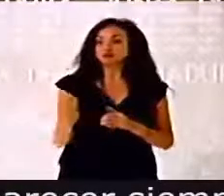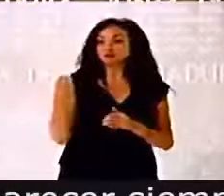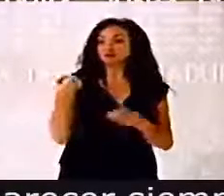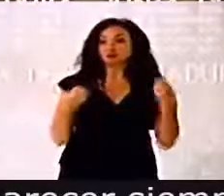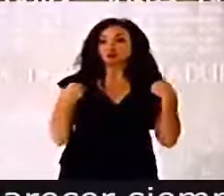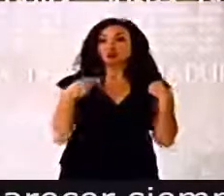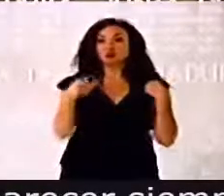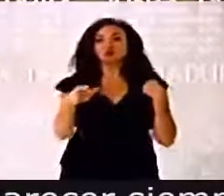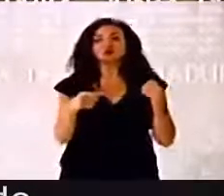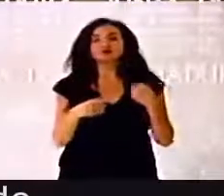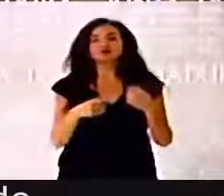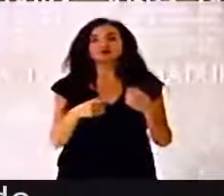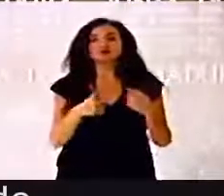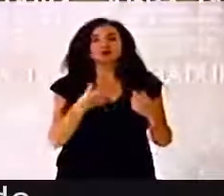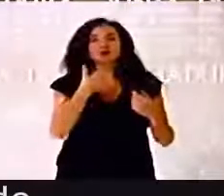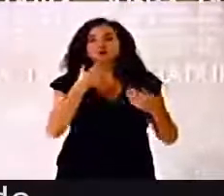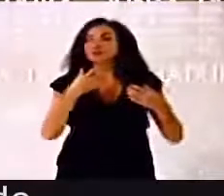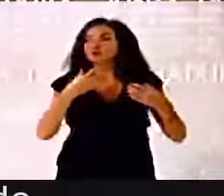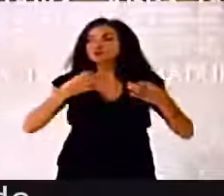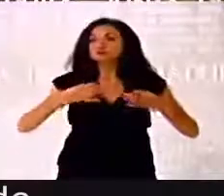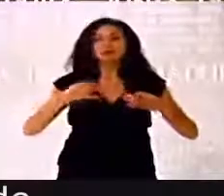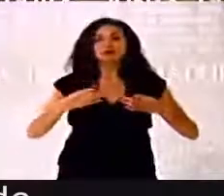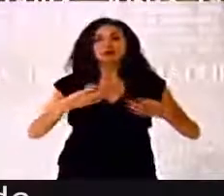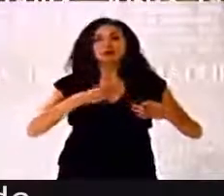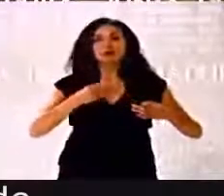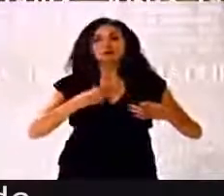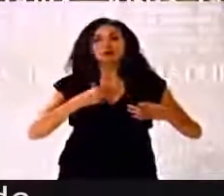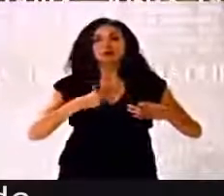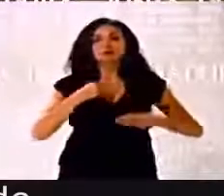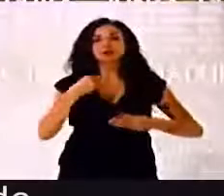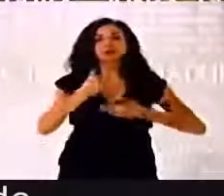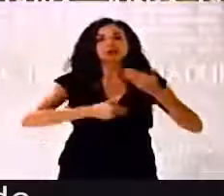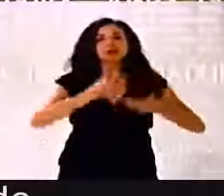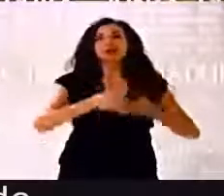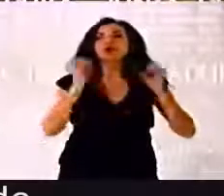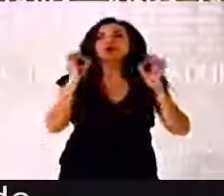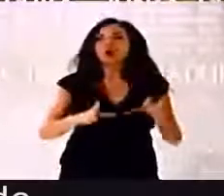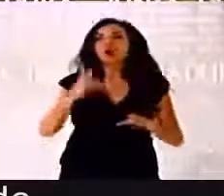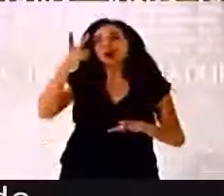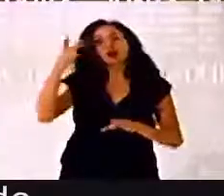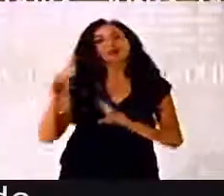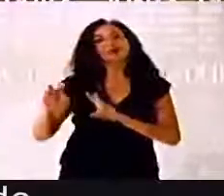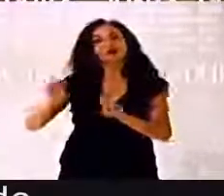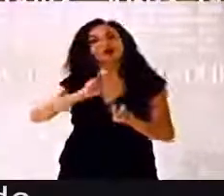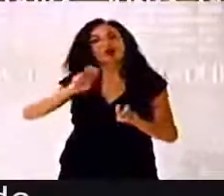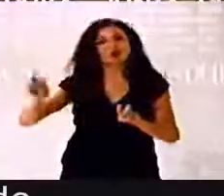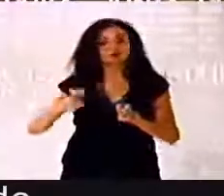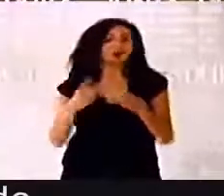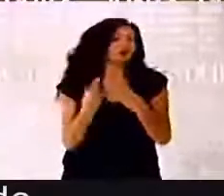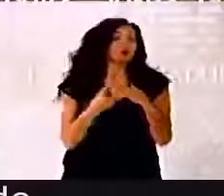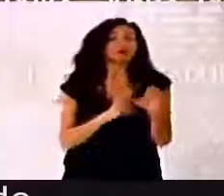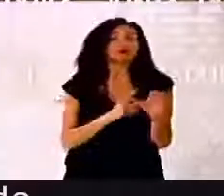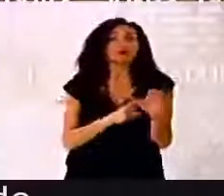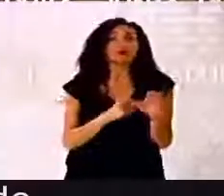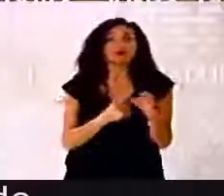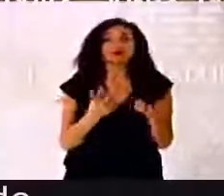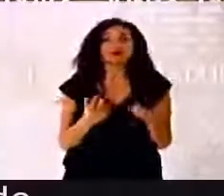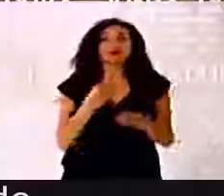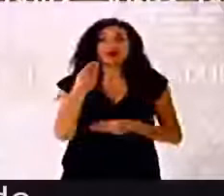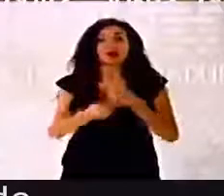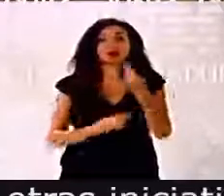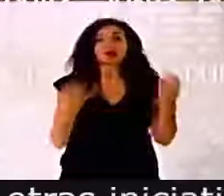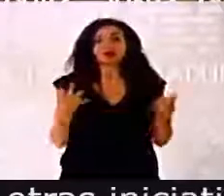lo que dijimos fue: se están tramitando los papeles como de otras iniciativas empresariales. De la misma manera, la Junta de Extremadura lo que tiene que hacer es